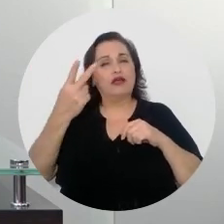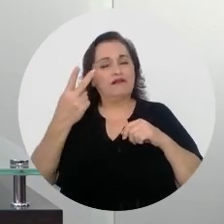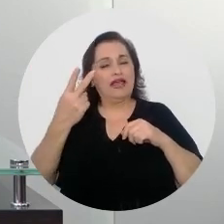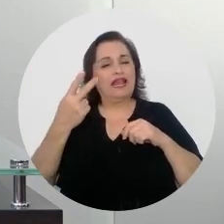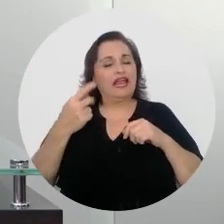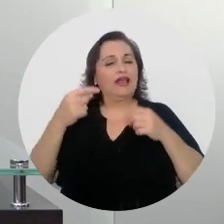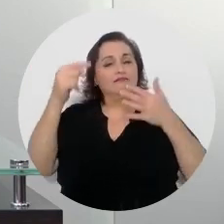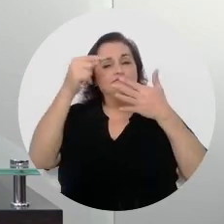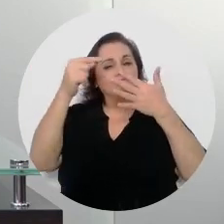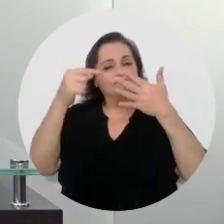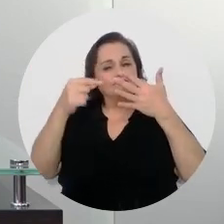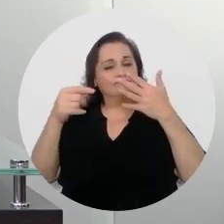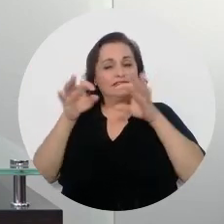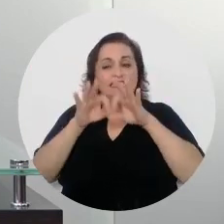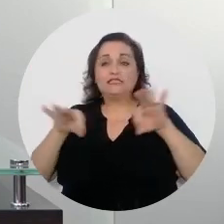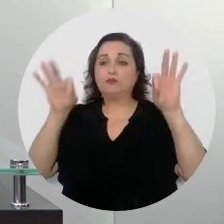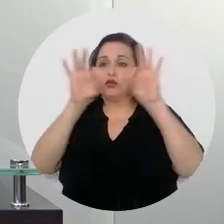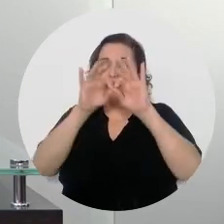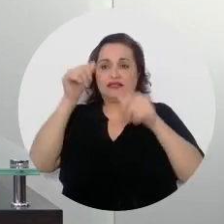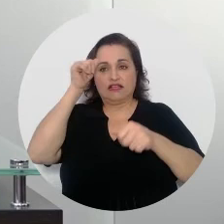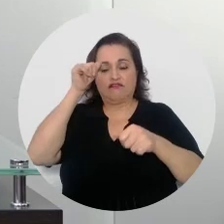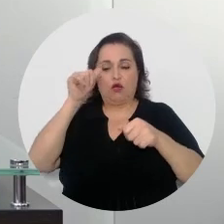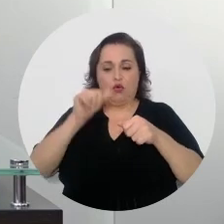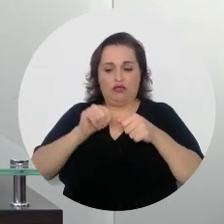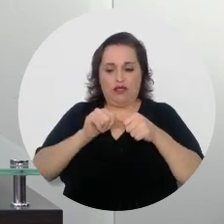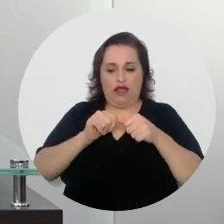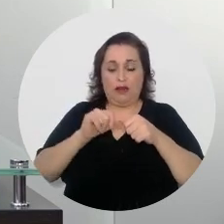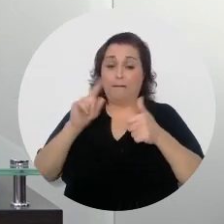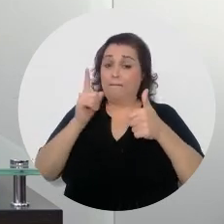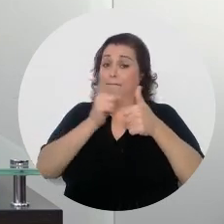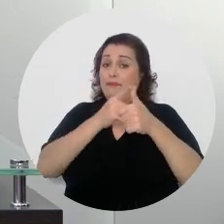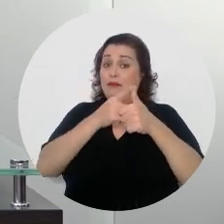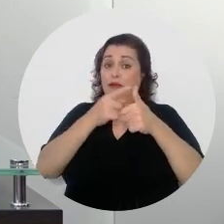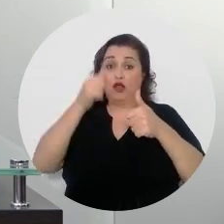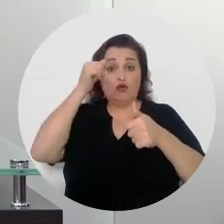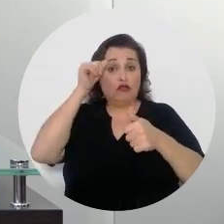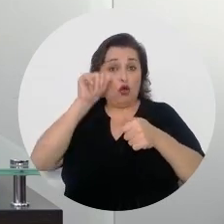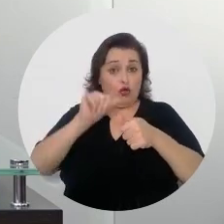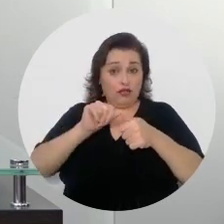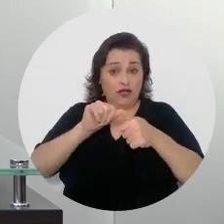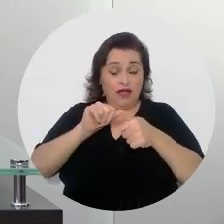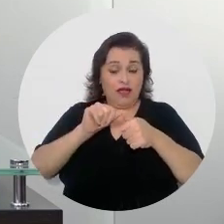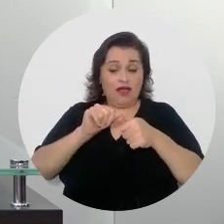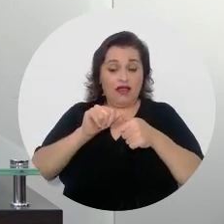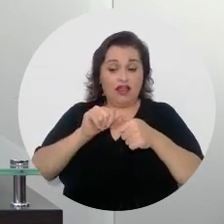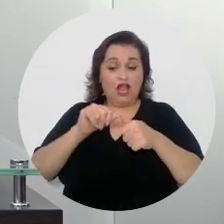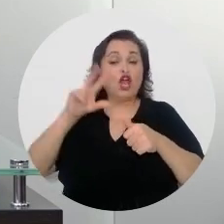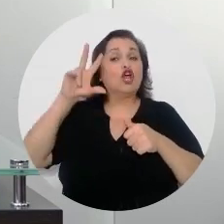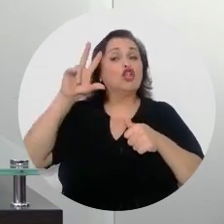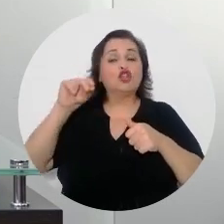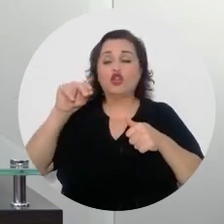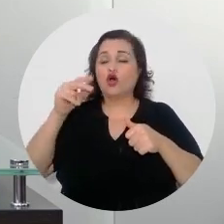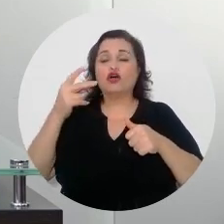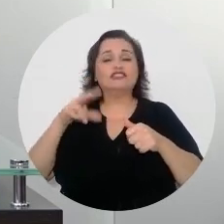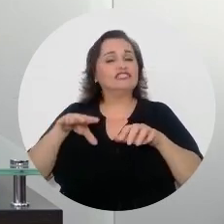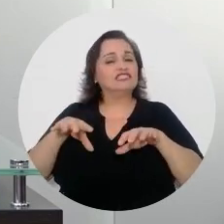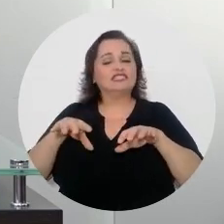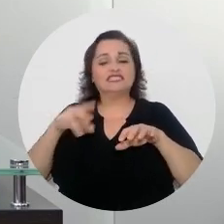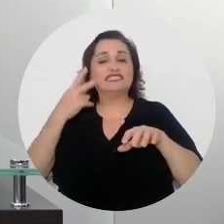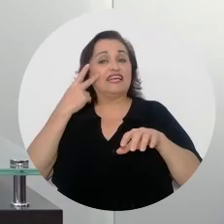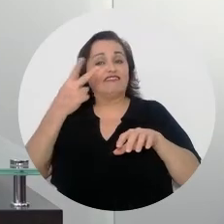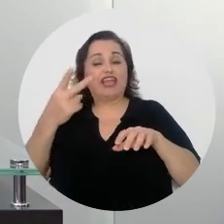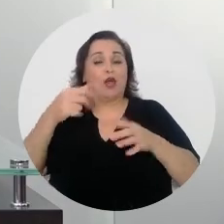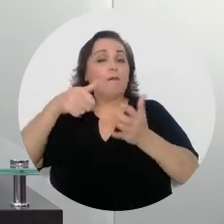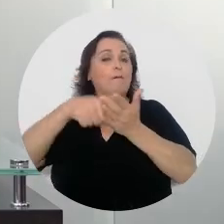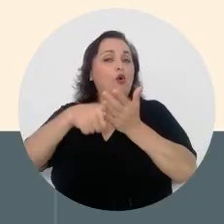pronto, vamos a ver unos aspectos importantes a recordar. El primer aspecto importante a recordar es que